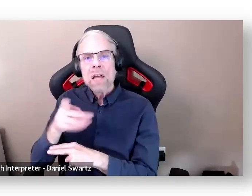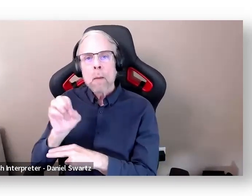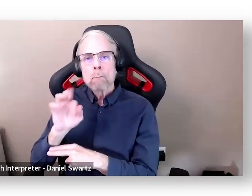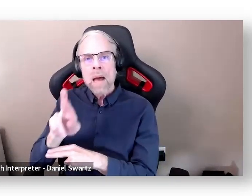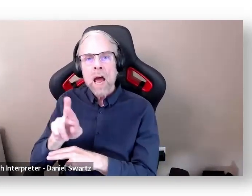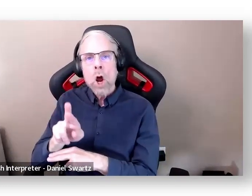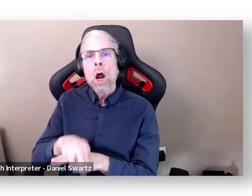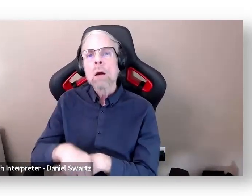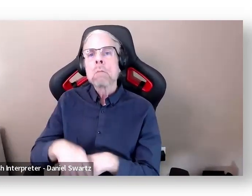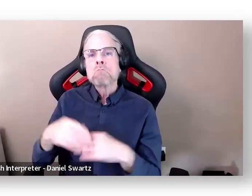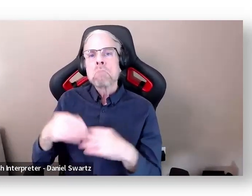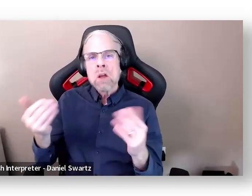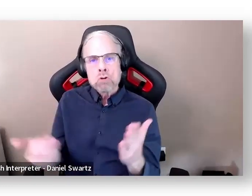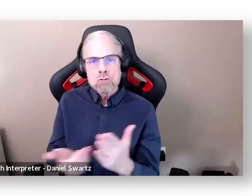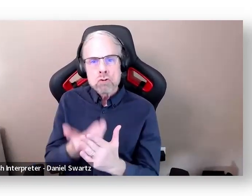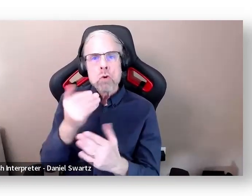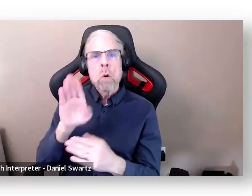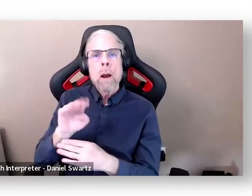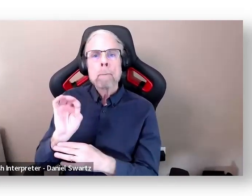Recientemente,